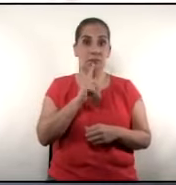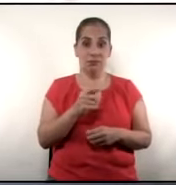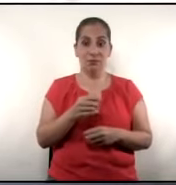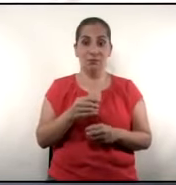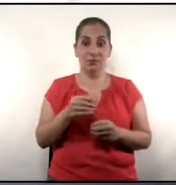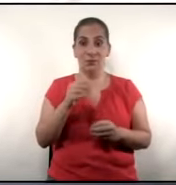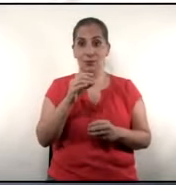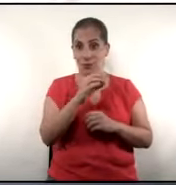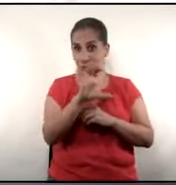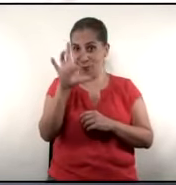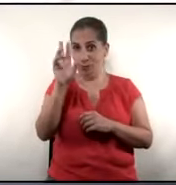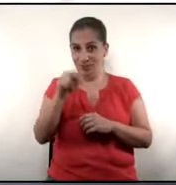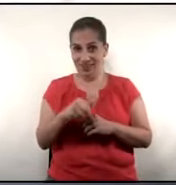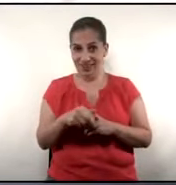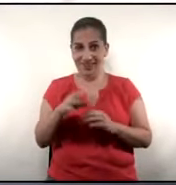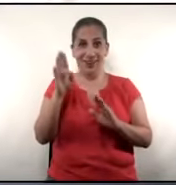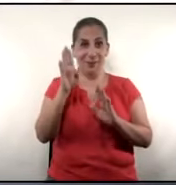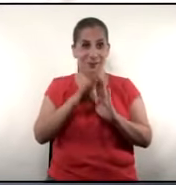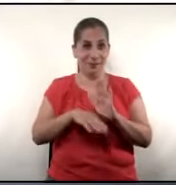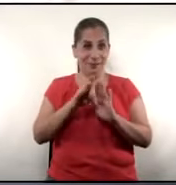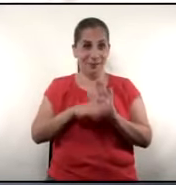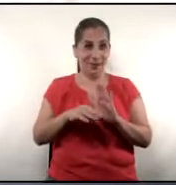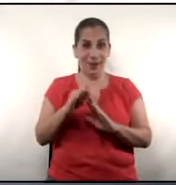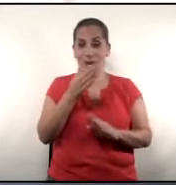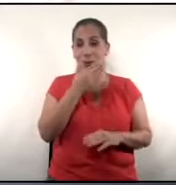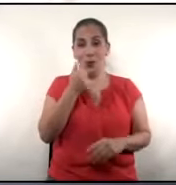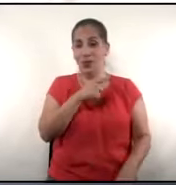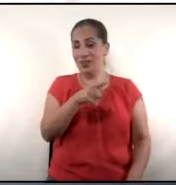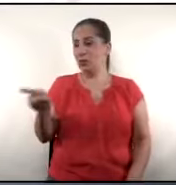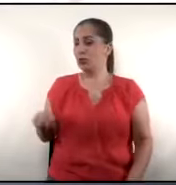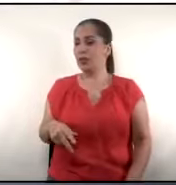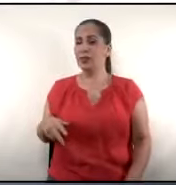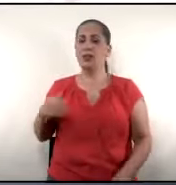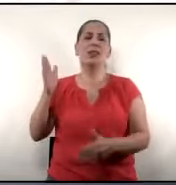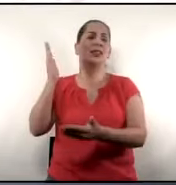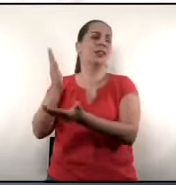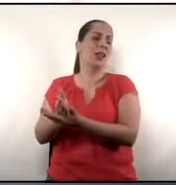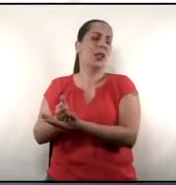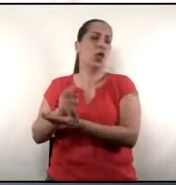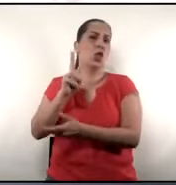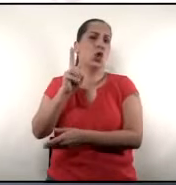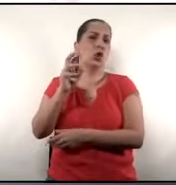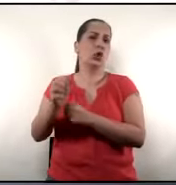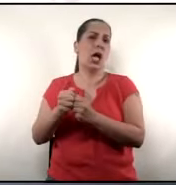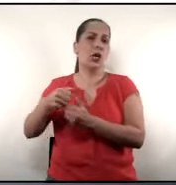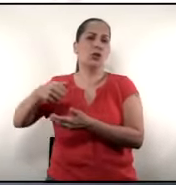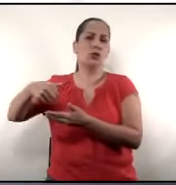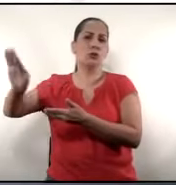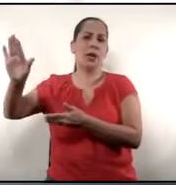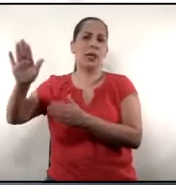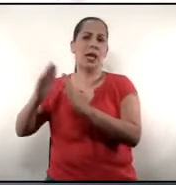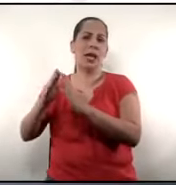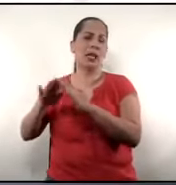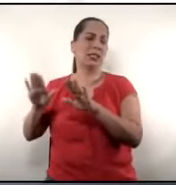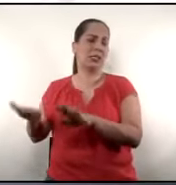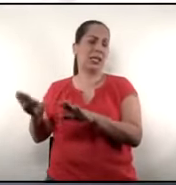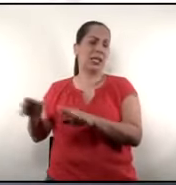Estado costarricense decirles, los mando para la casa por 2 años con salario pago. Tiene 2 años